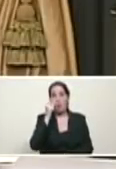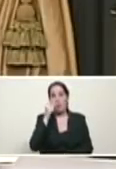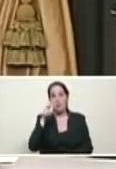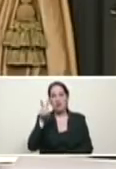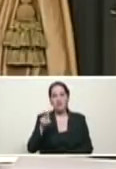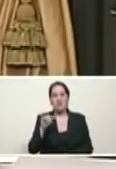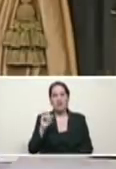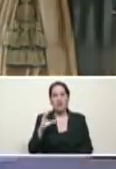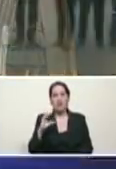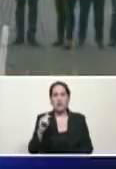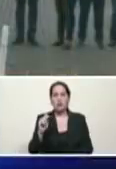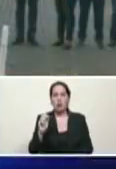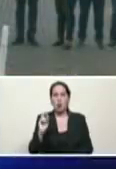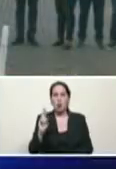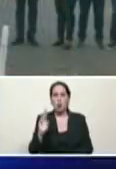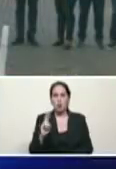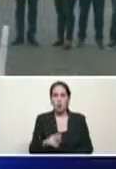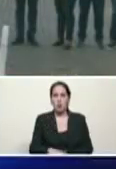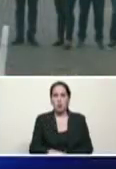querido compañero,